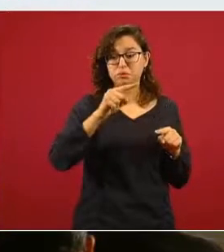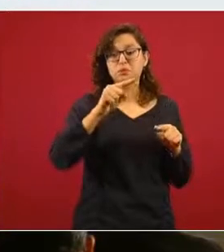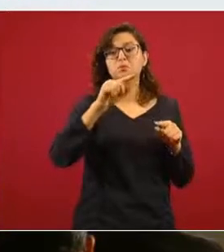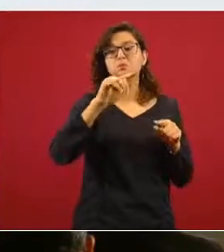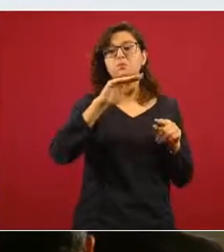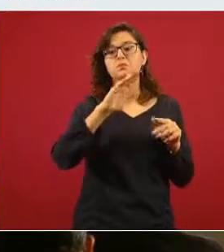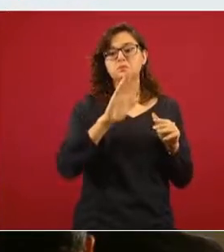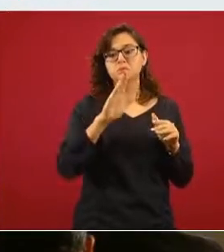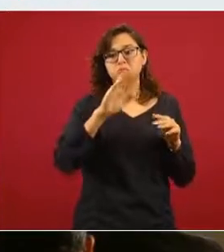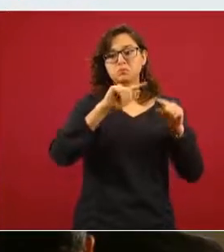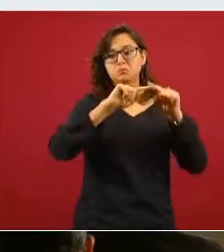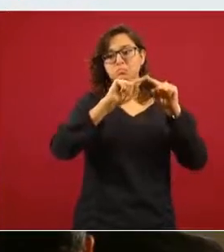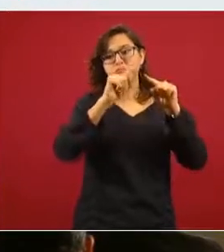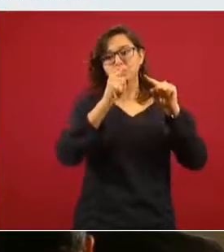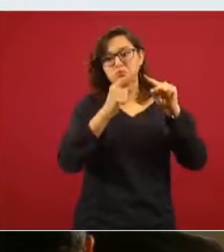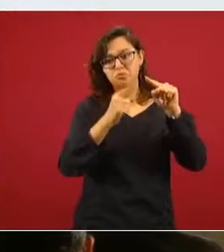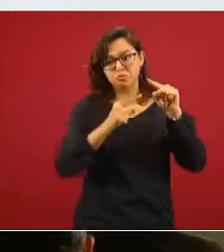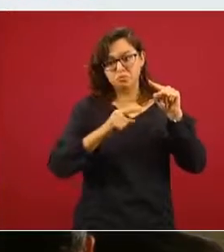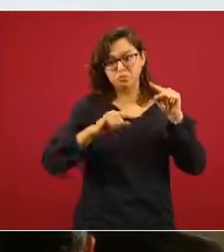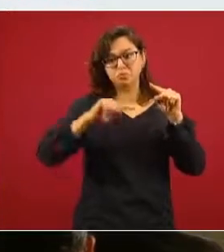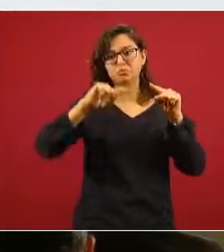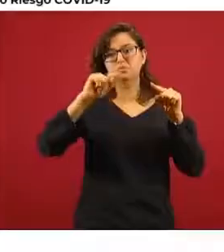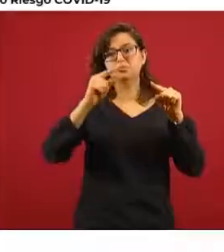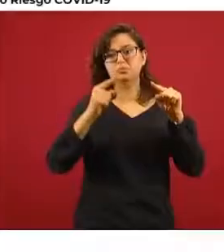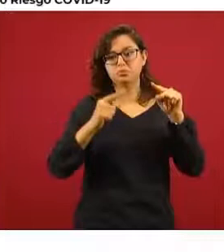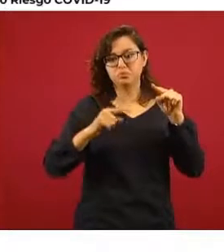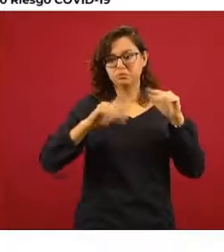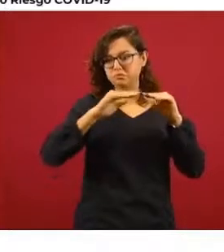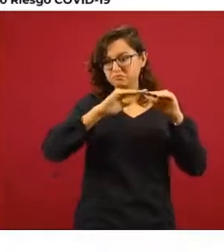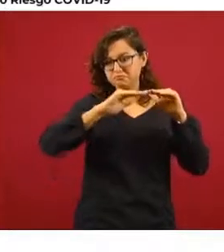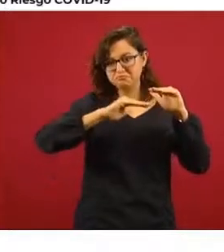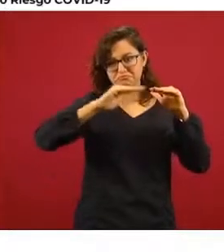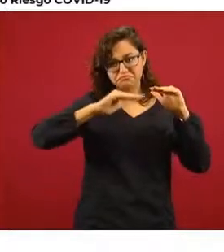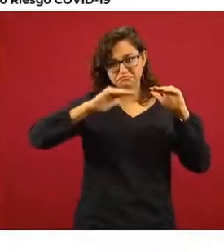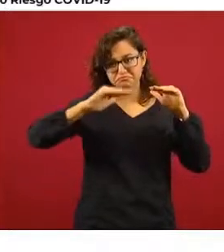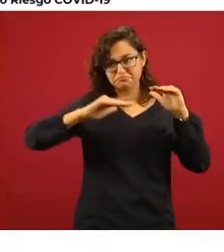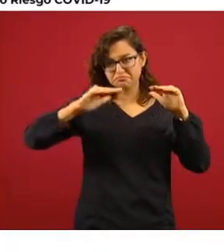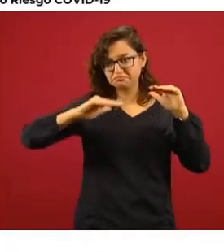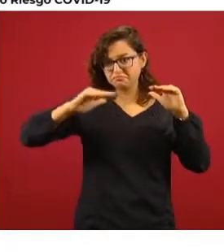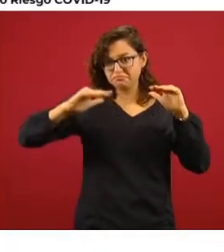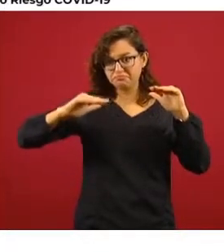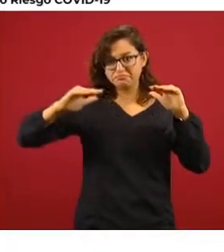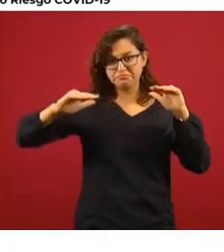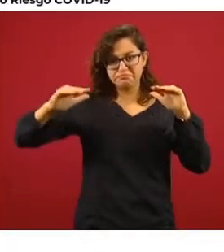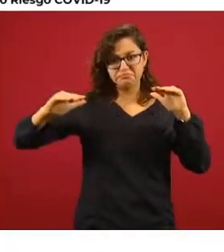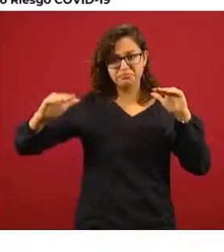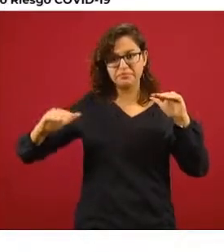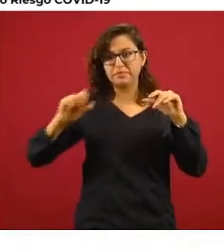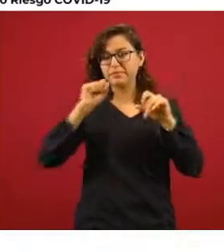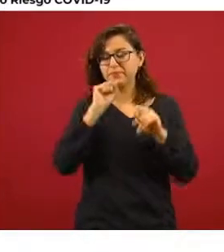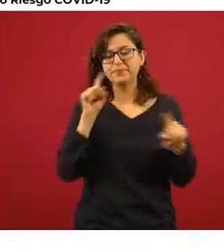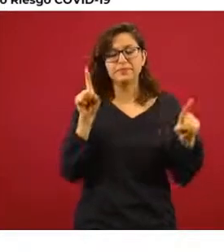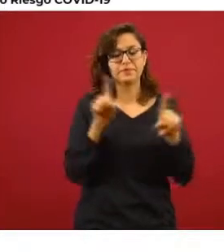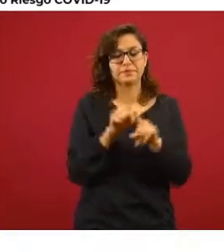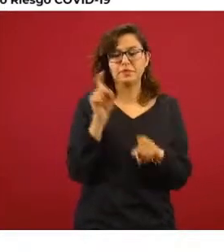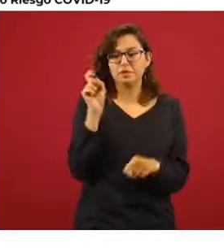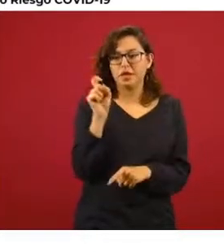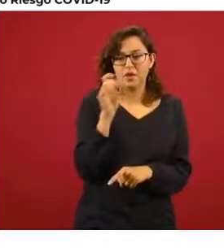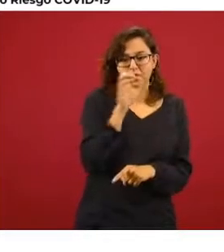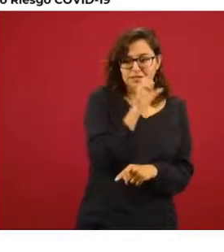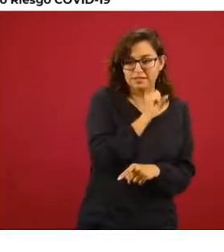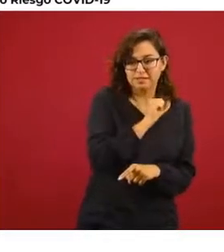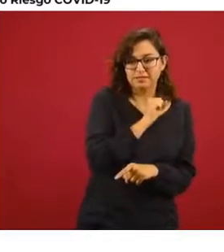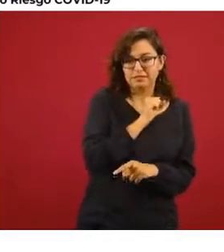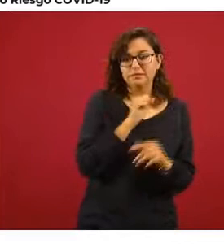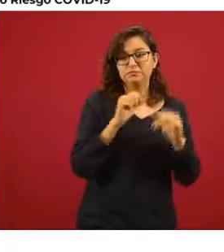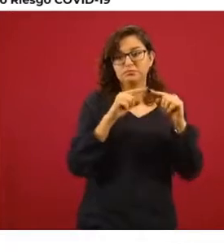lo que llamamos una meseta, igual que lo habíamos visto en el caso de Aguascalientes.